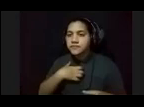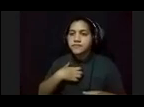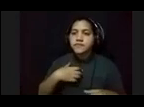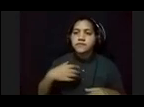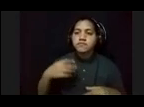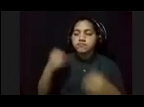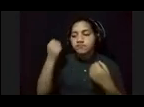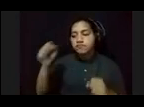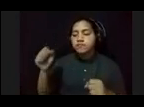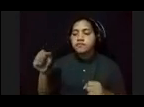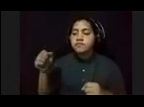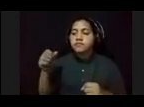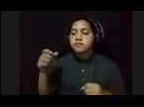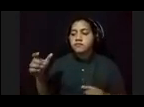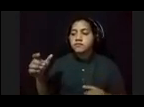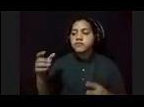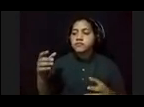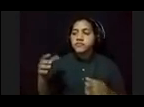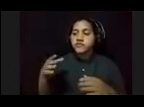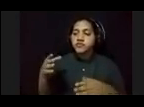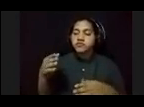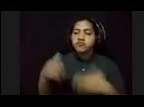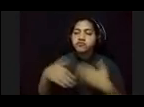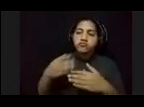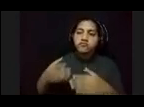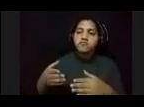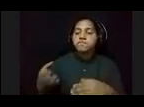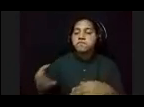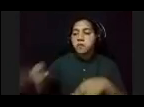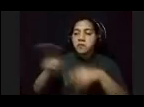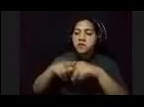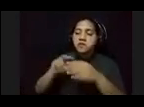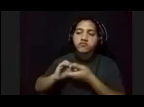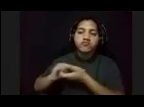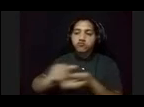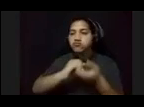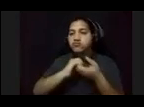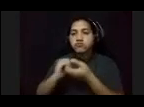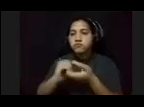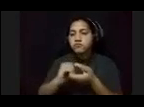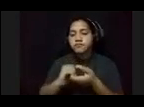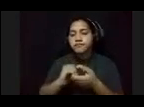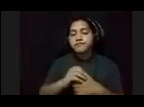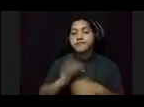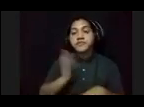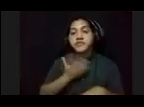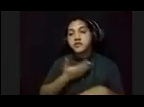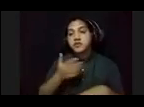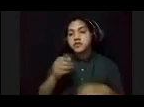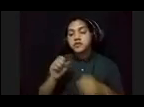lazos de unidad y solidaridad entre los mismos residentes. Considero que nuestra sociedad hoy